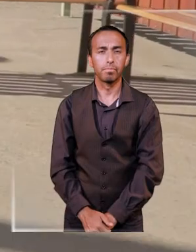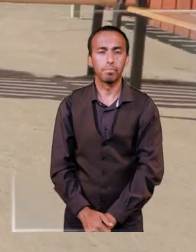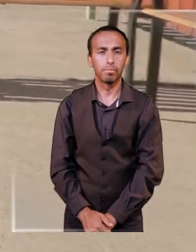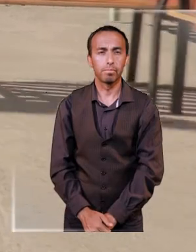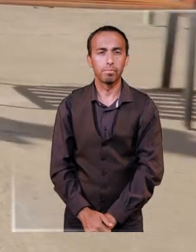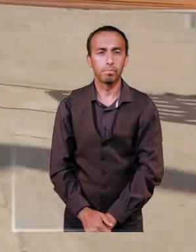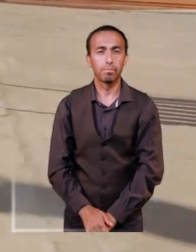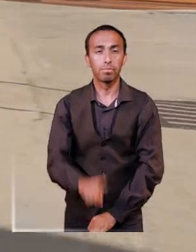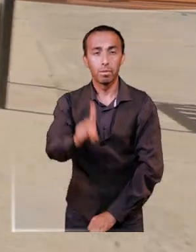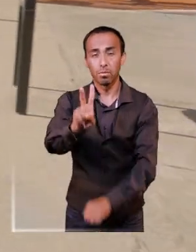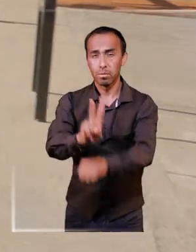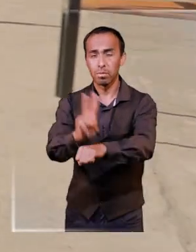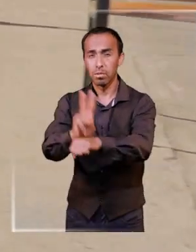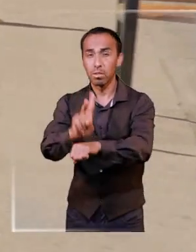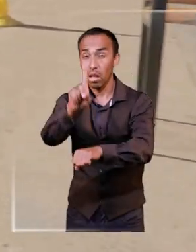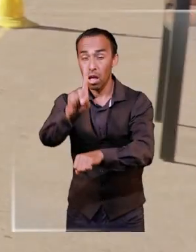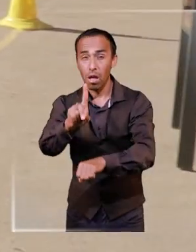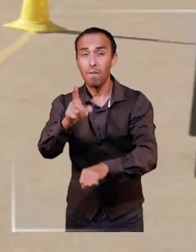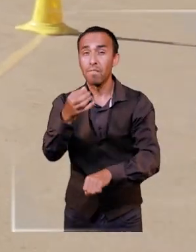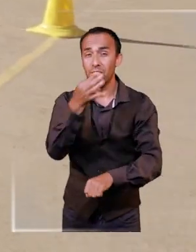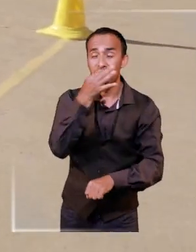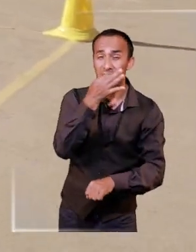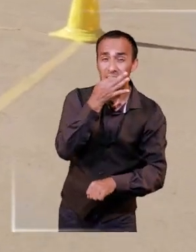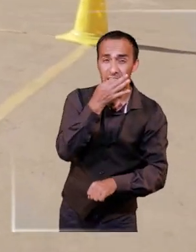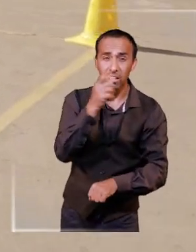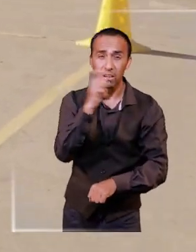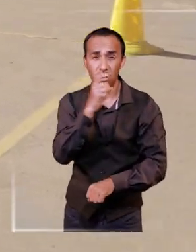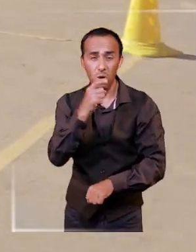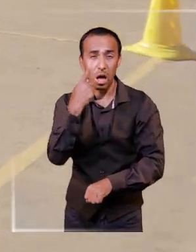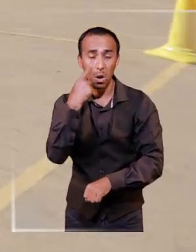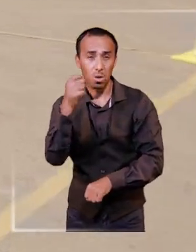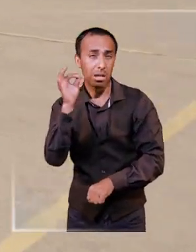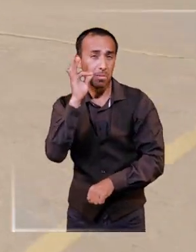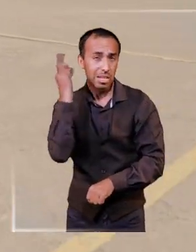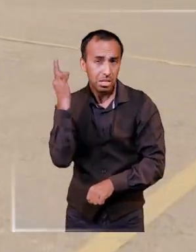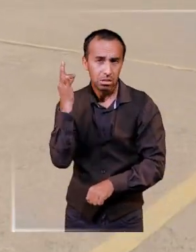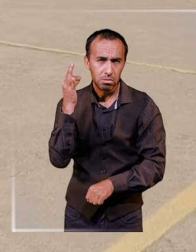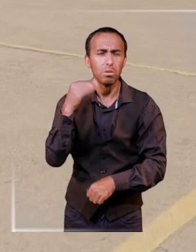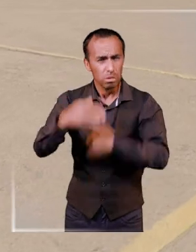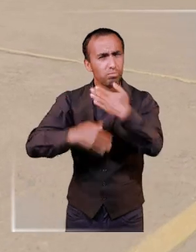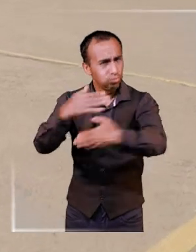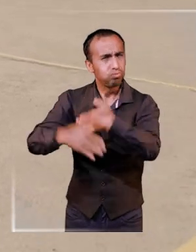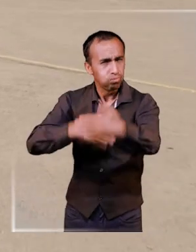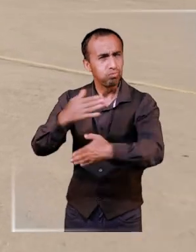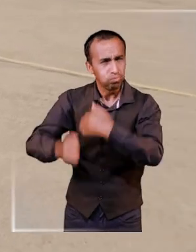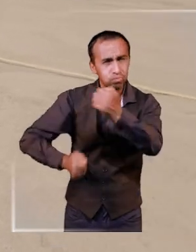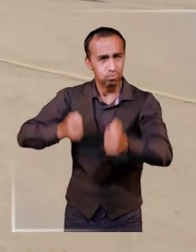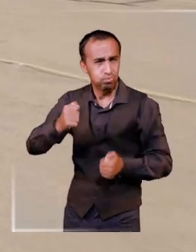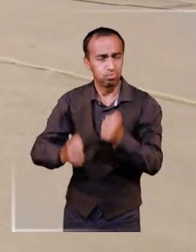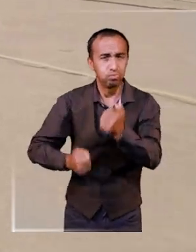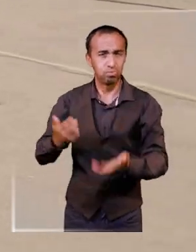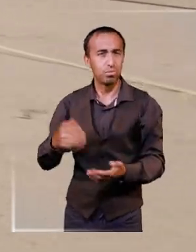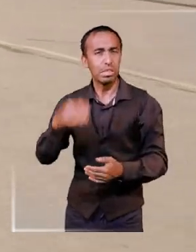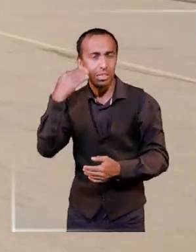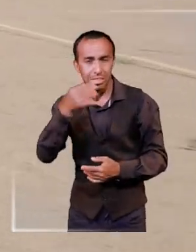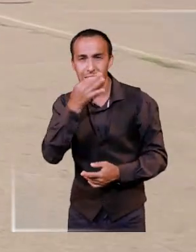los cuernos verde, rojo, azul y amarillo. ¡Vamos, corre, corre, corre!